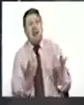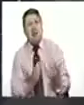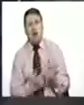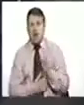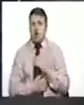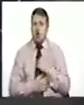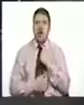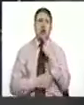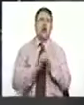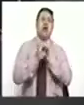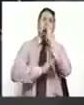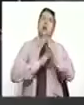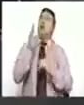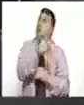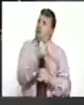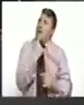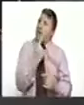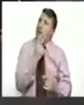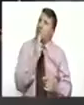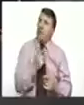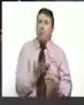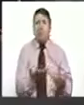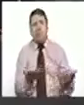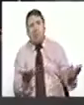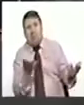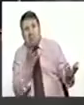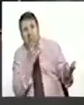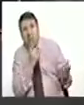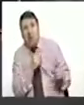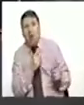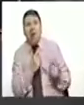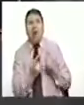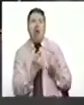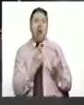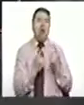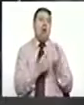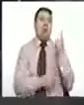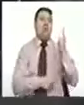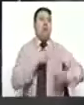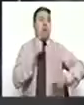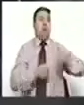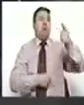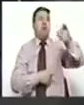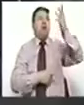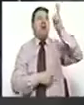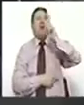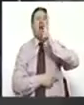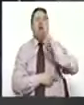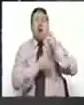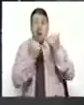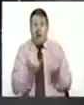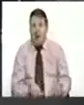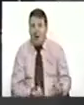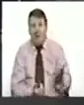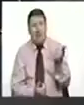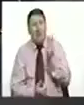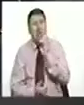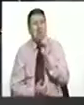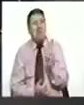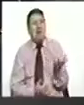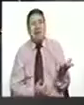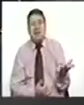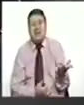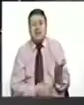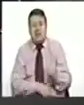la comunidad internacional? Simplemente para afianzar la dictadura. Venezuela está hoy incursa en